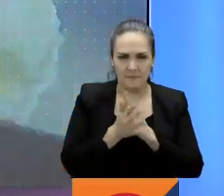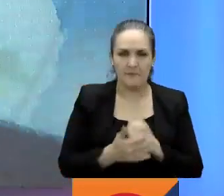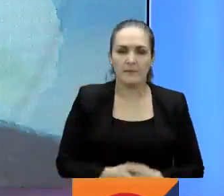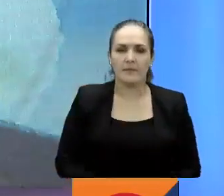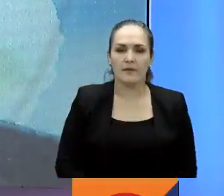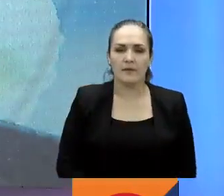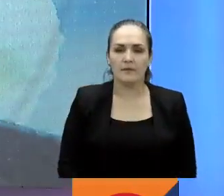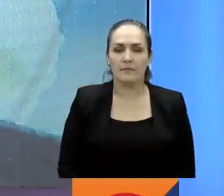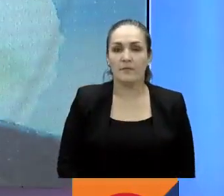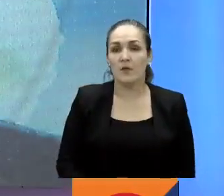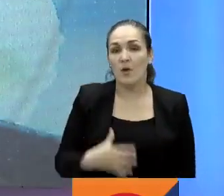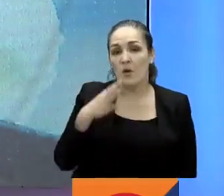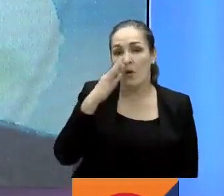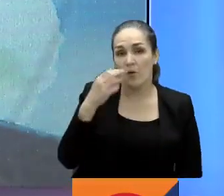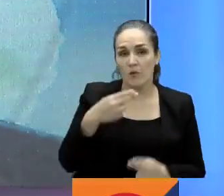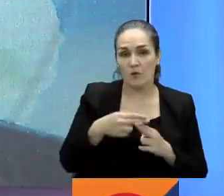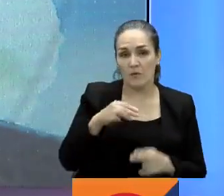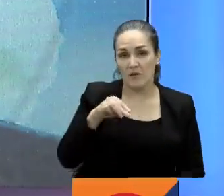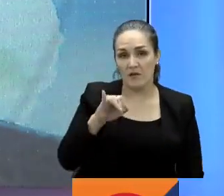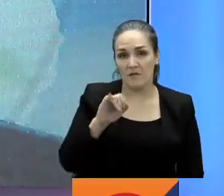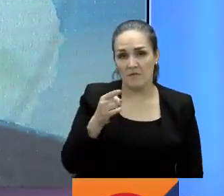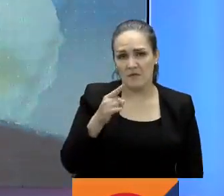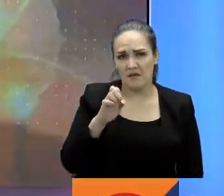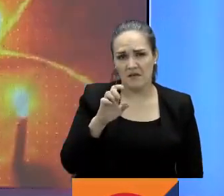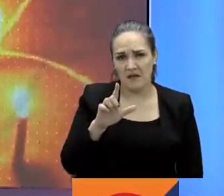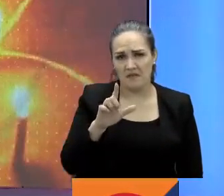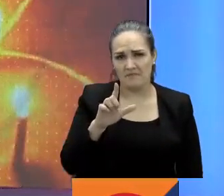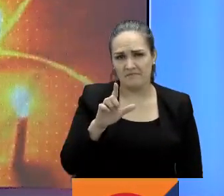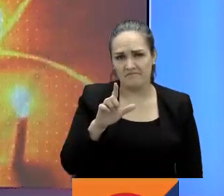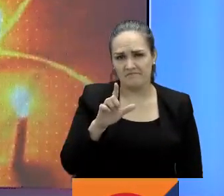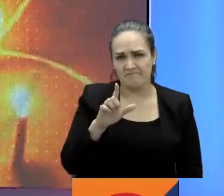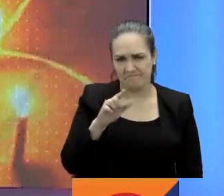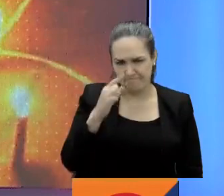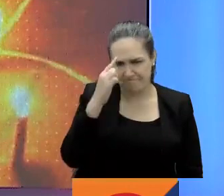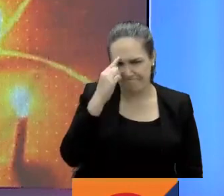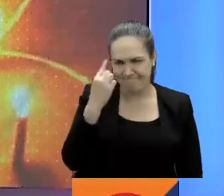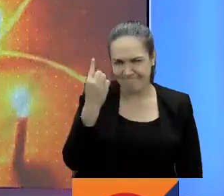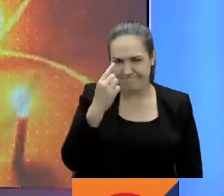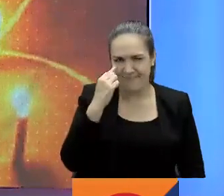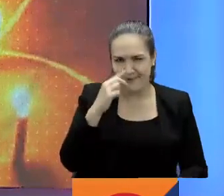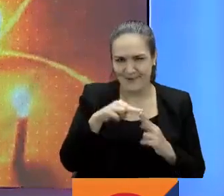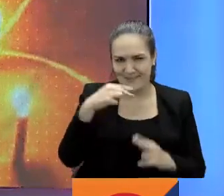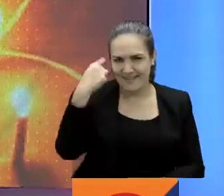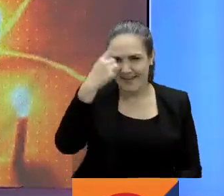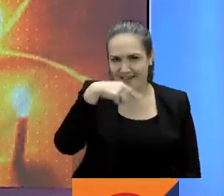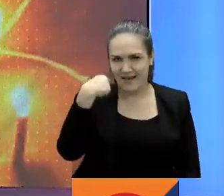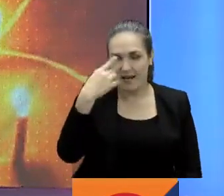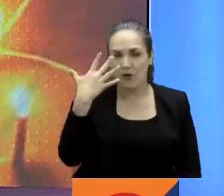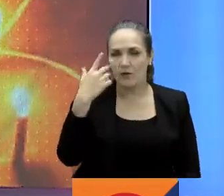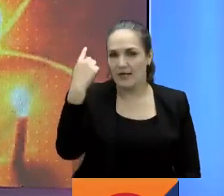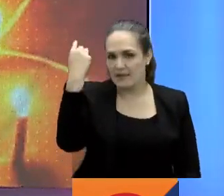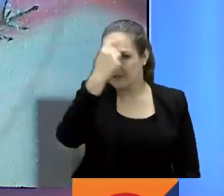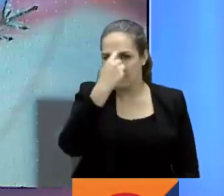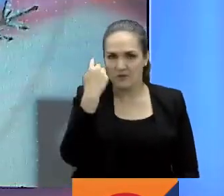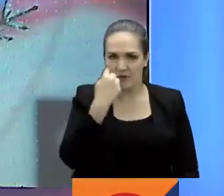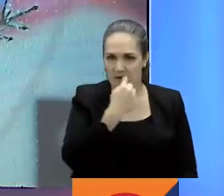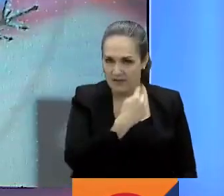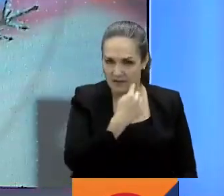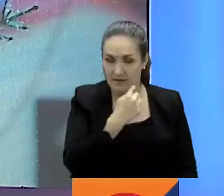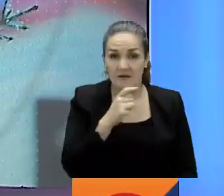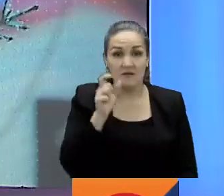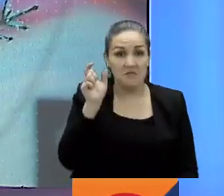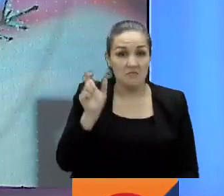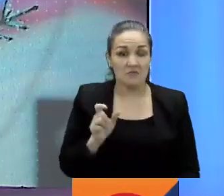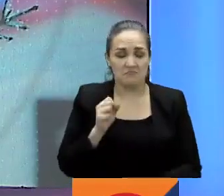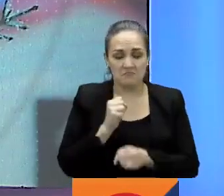Miguel Ángel Arrieta es un nombre que no pasa inadvertido en un sector de Soledad al que respaldó en sus necesidades. Como tenía un